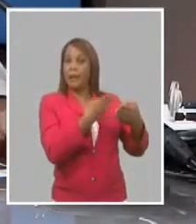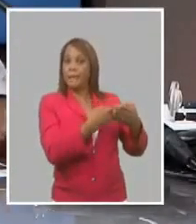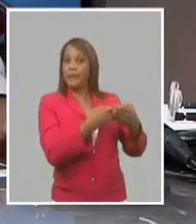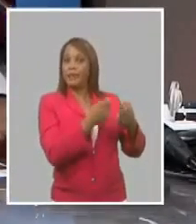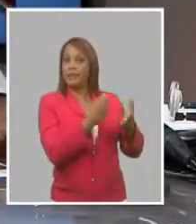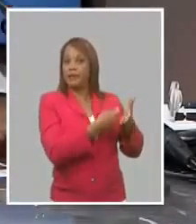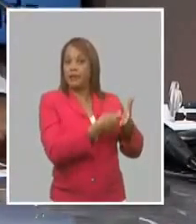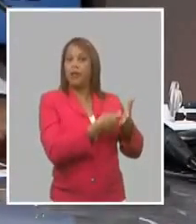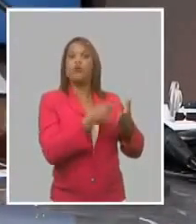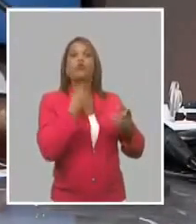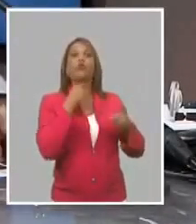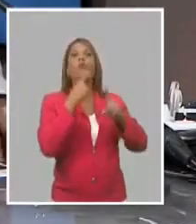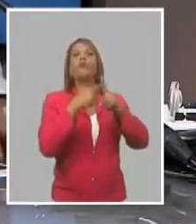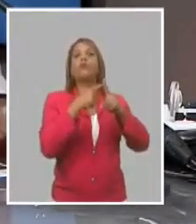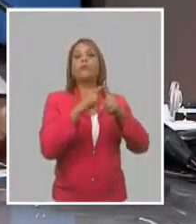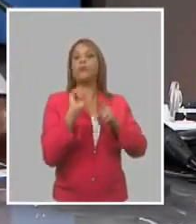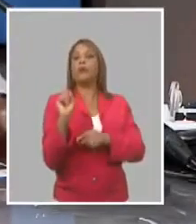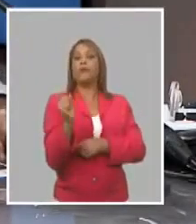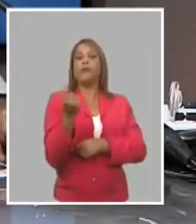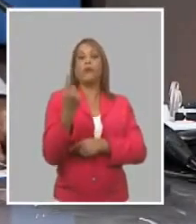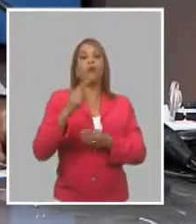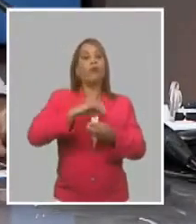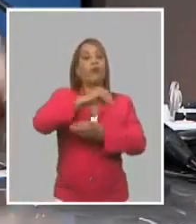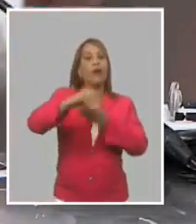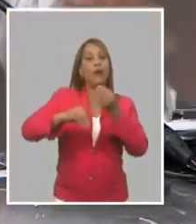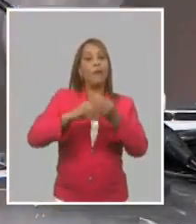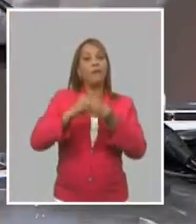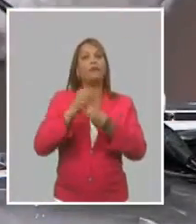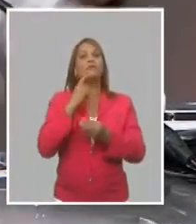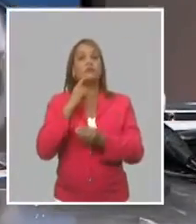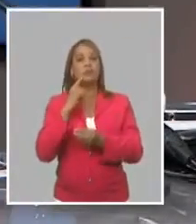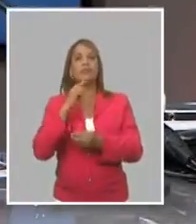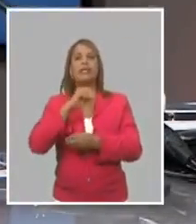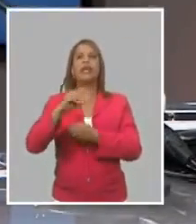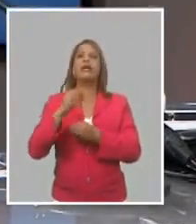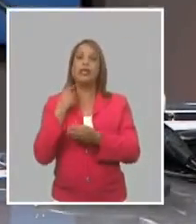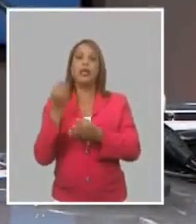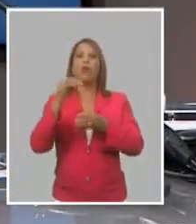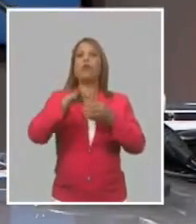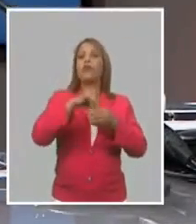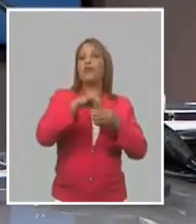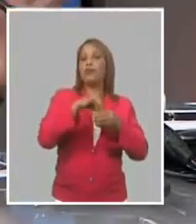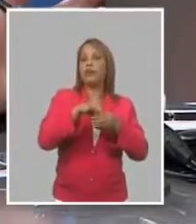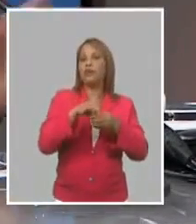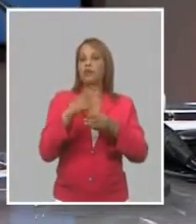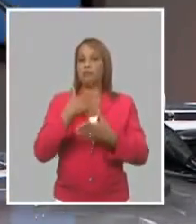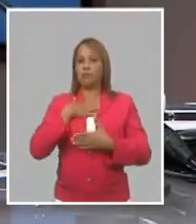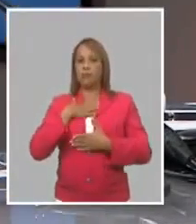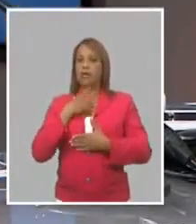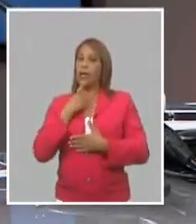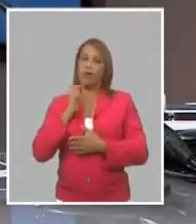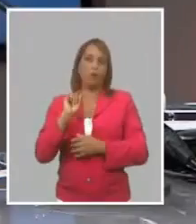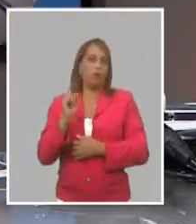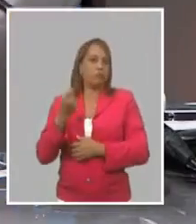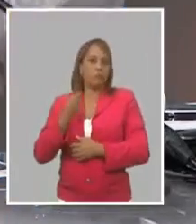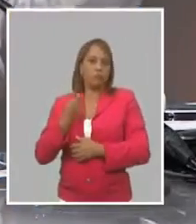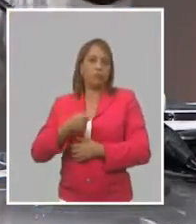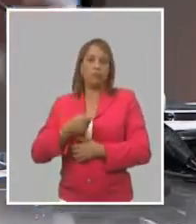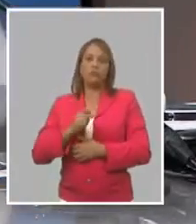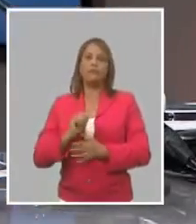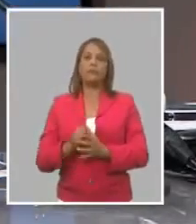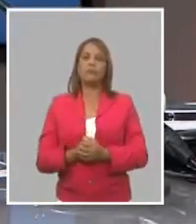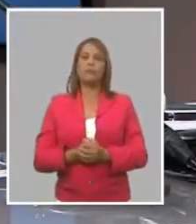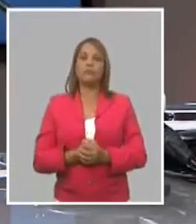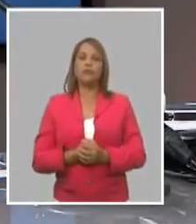empresa tú se lo multiplicaras por un tipo de cambio superior a uno, le estuvieras dando un ingreso financiero a la entidad que no le corresponde. Eso ha